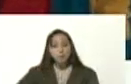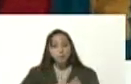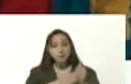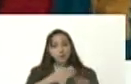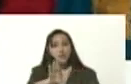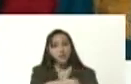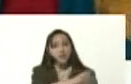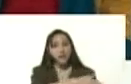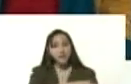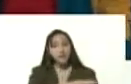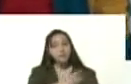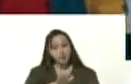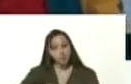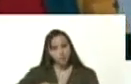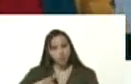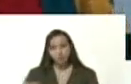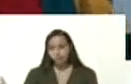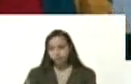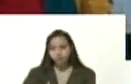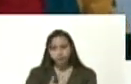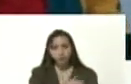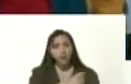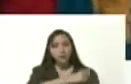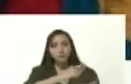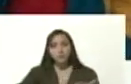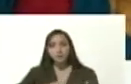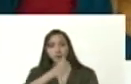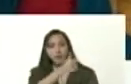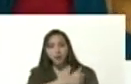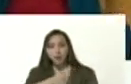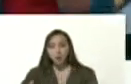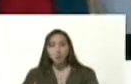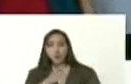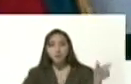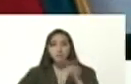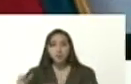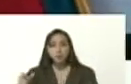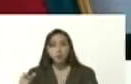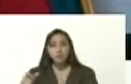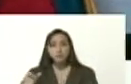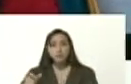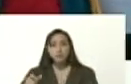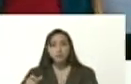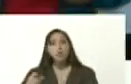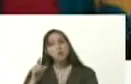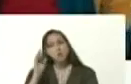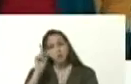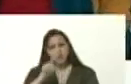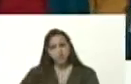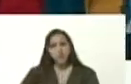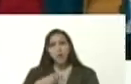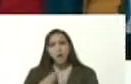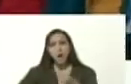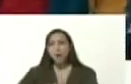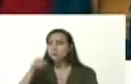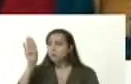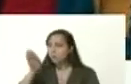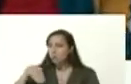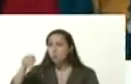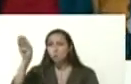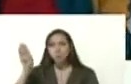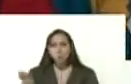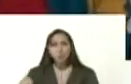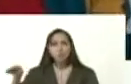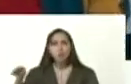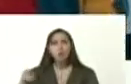firmas para entregarla. Pero más allá de todo esto, recolección de firmas, murales, propaganda en la calle, hablándole